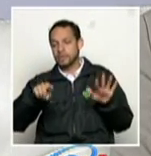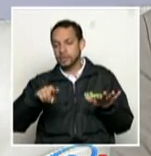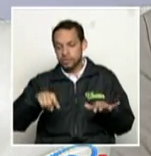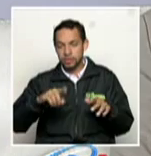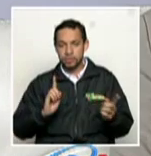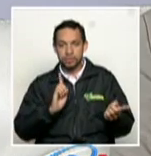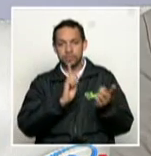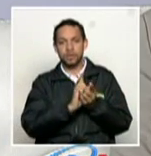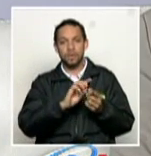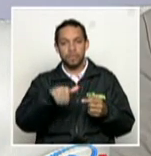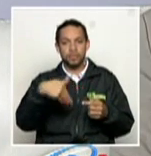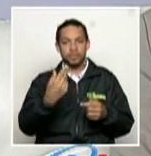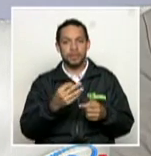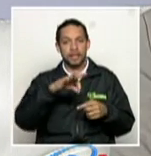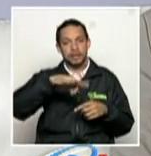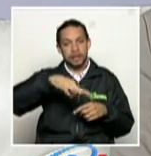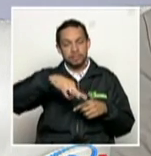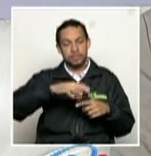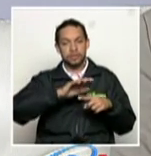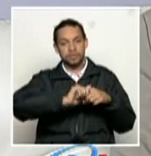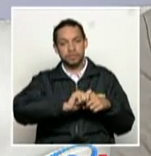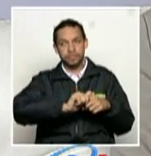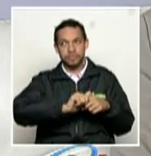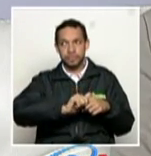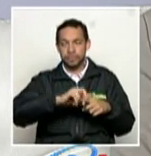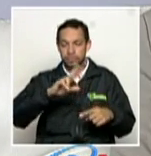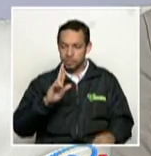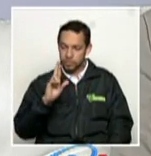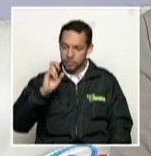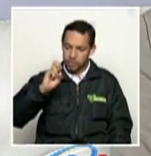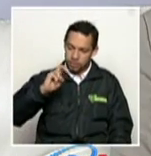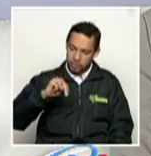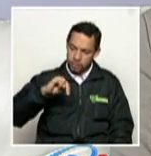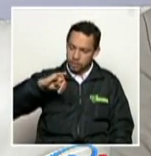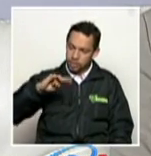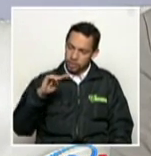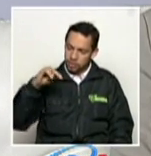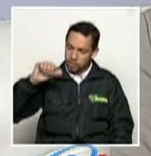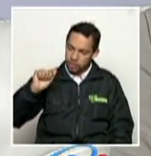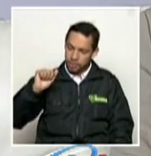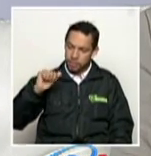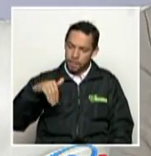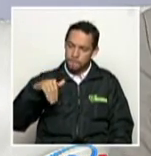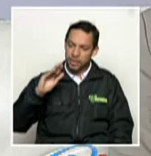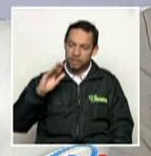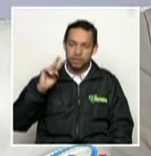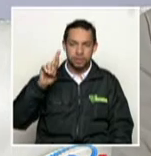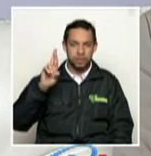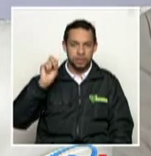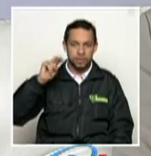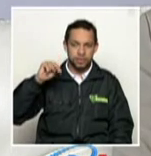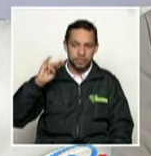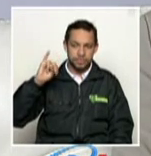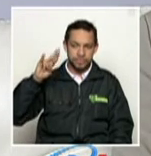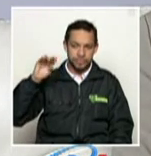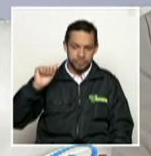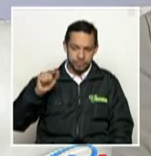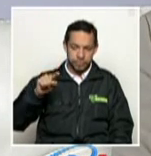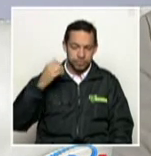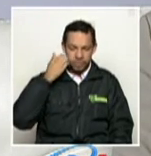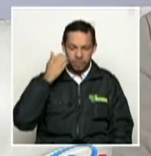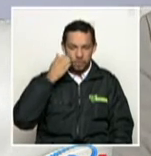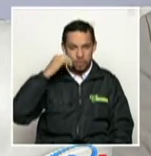la próxima cita es hasta dentro de 3 meses. ¿La renina la tiene alta? Altísima. Bueno, ¿y ella está bien o sigue con